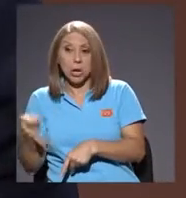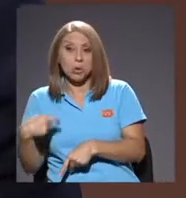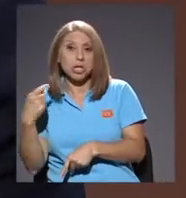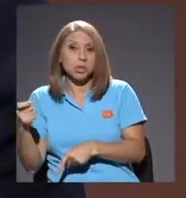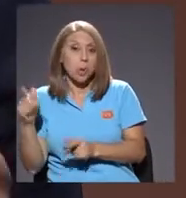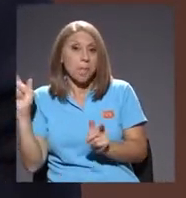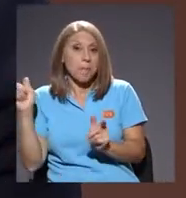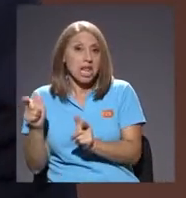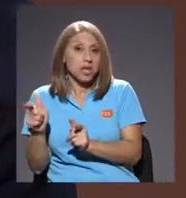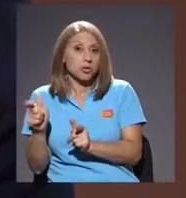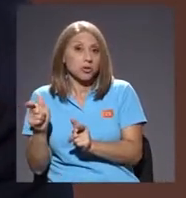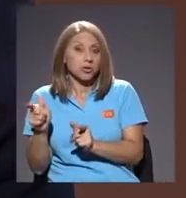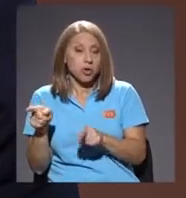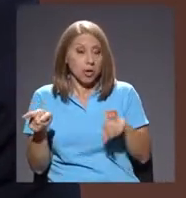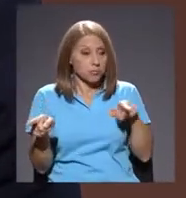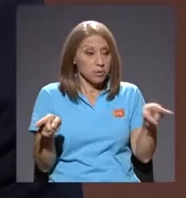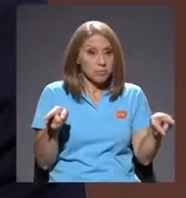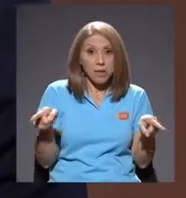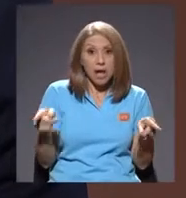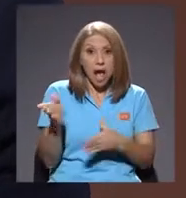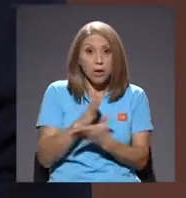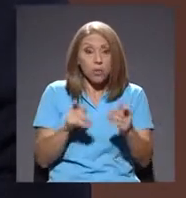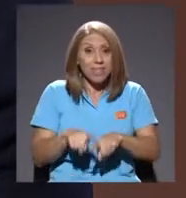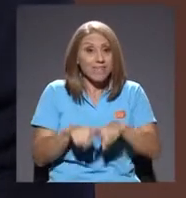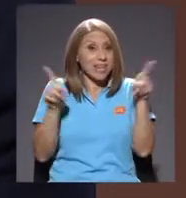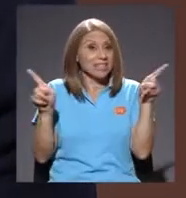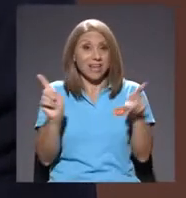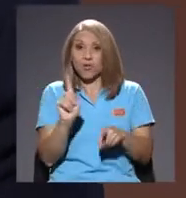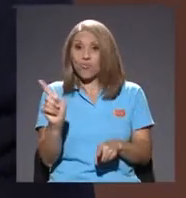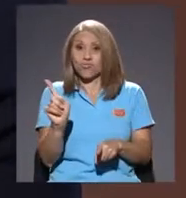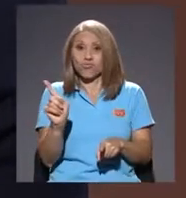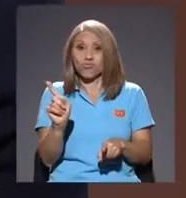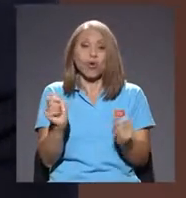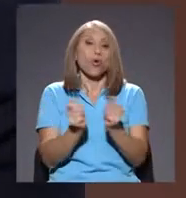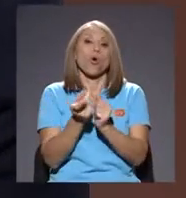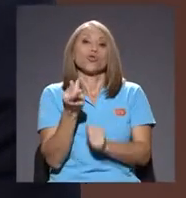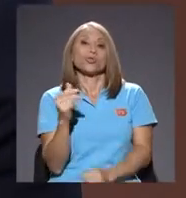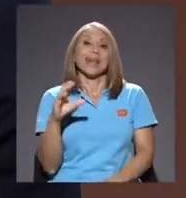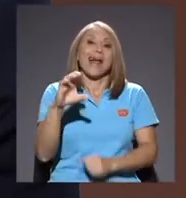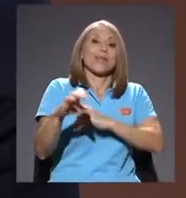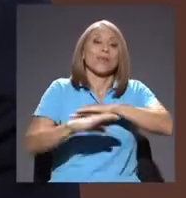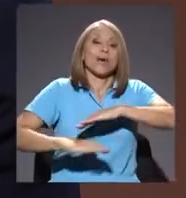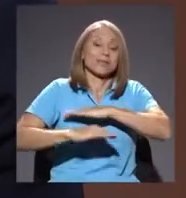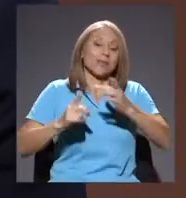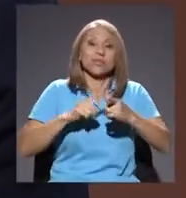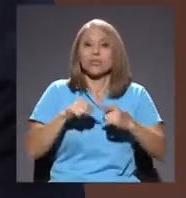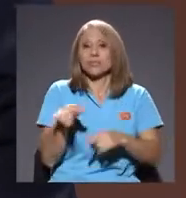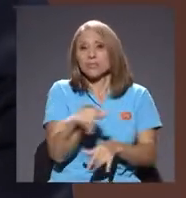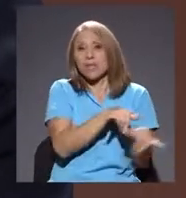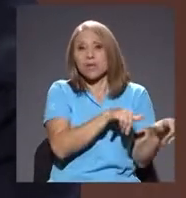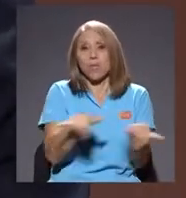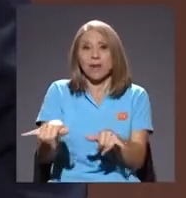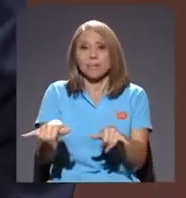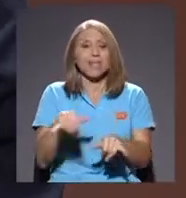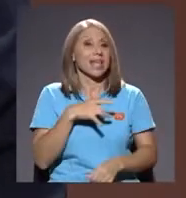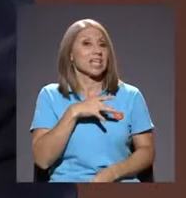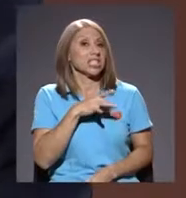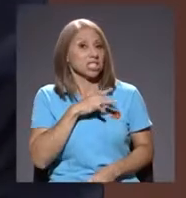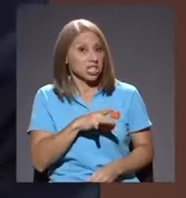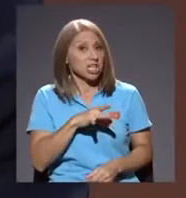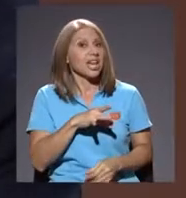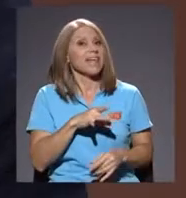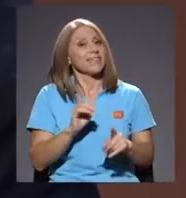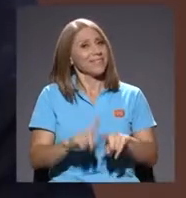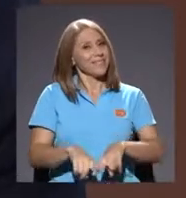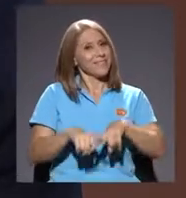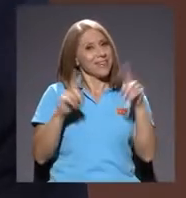cotizó menos tiempo los dobles y una pensión mínima en caso chileno pues hay una diferenciación de acuerdo el esfuerzo contributivo eso va mejorando los incentivos para